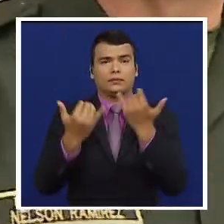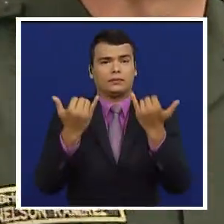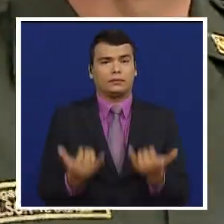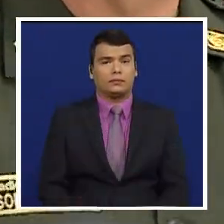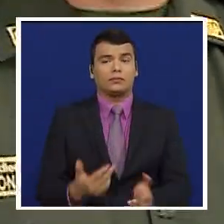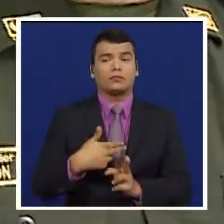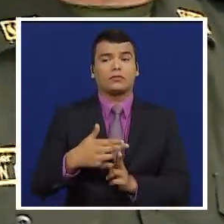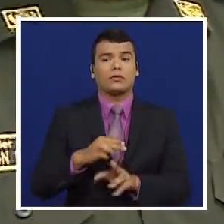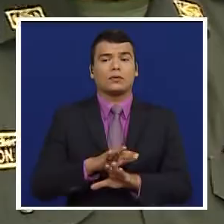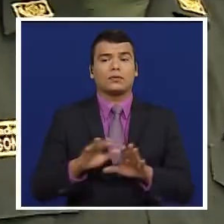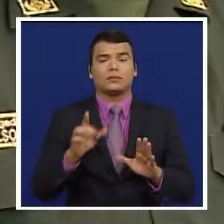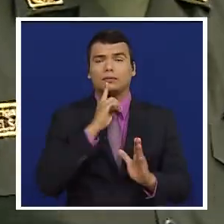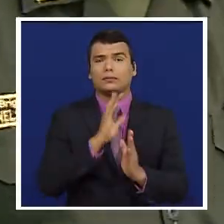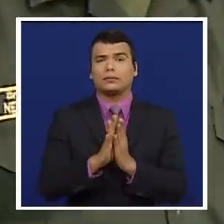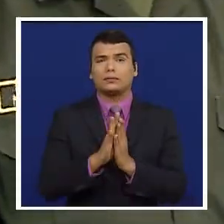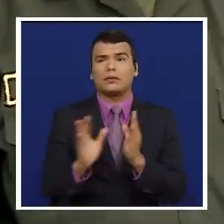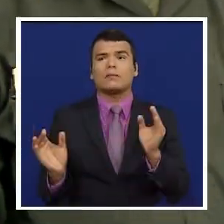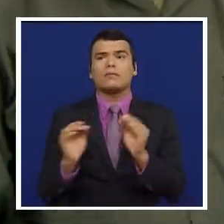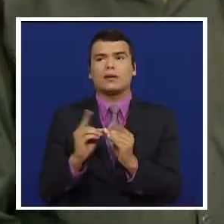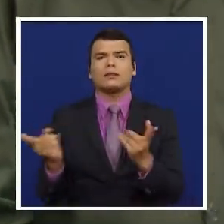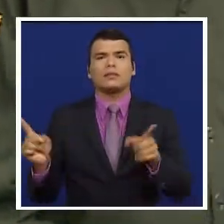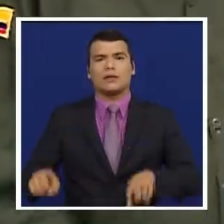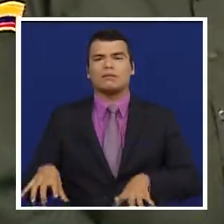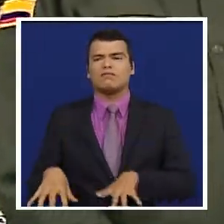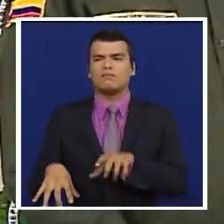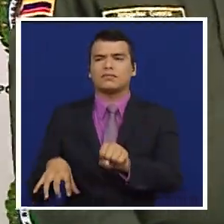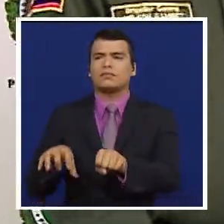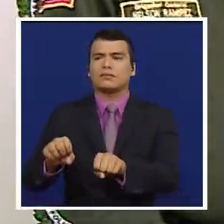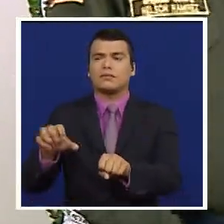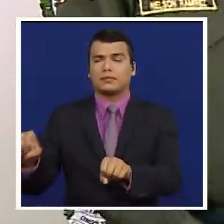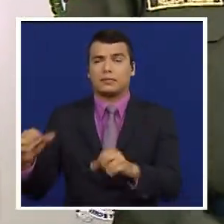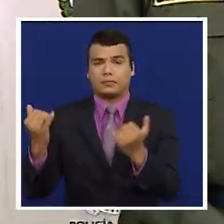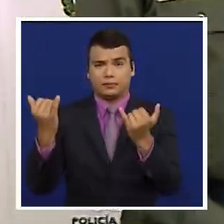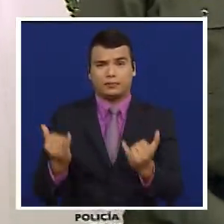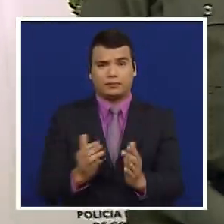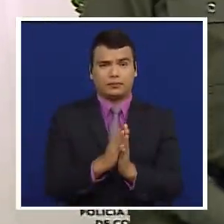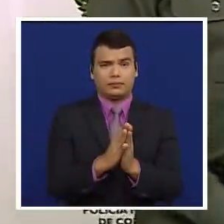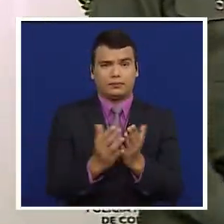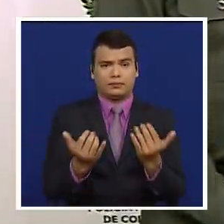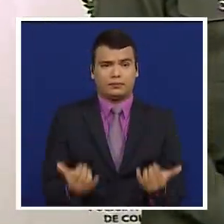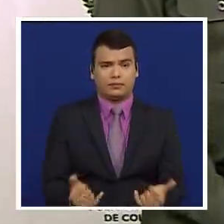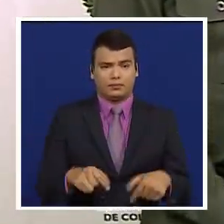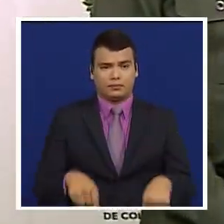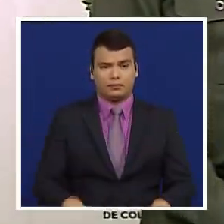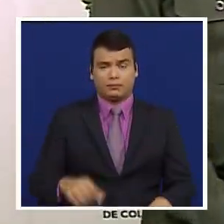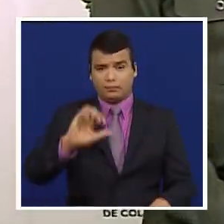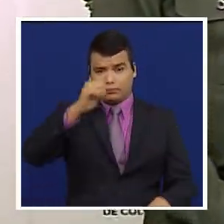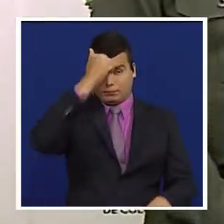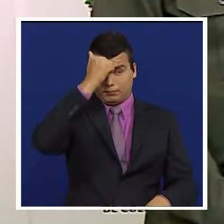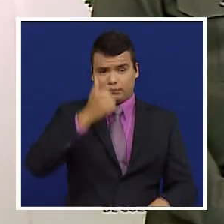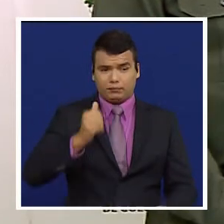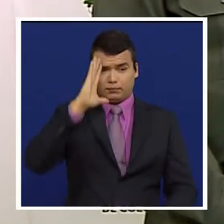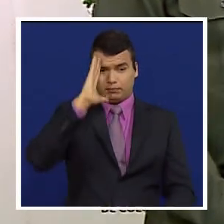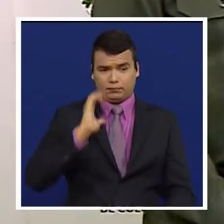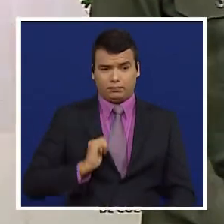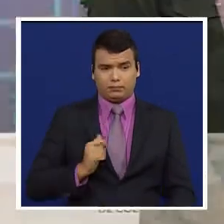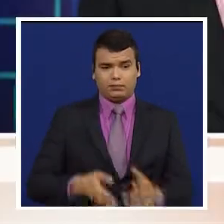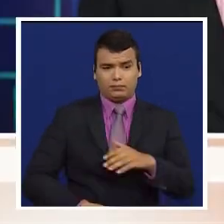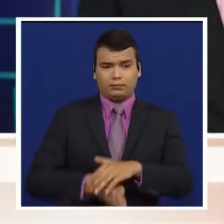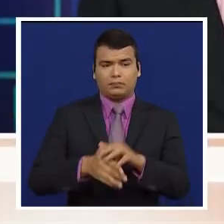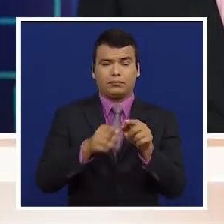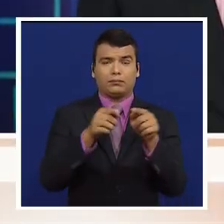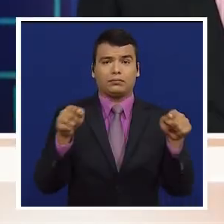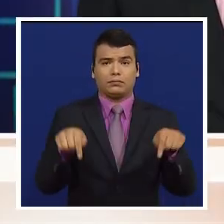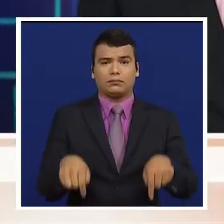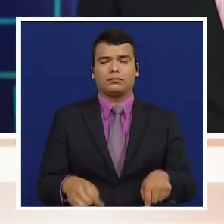las próximas horas se propinen otros golpes por parte de las autoridades. Es la información que registramos desde la Policía Metropolitana de Cali. Regreso con ustedes